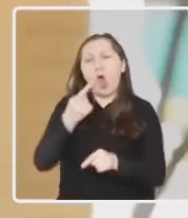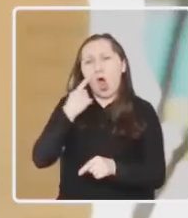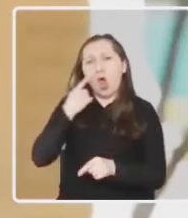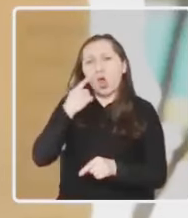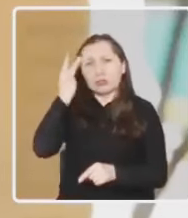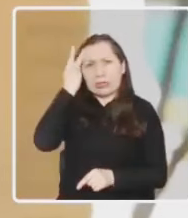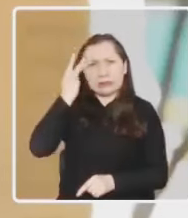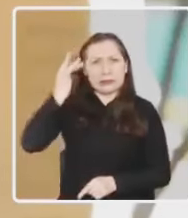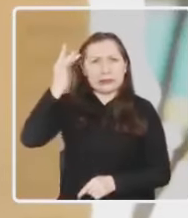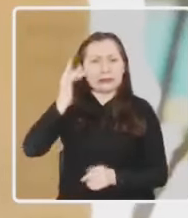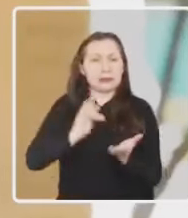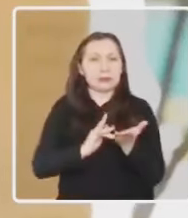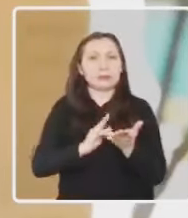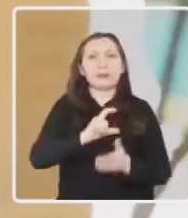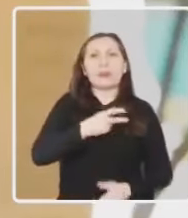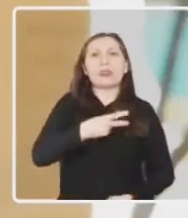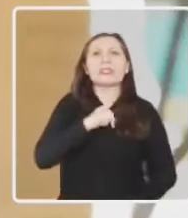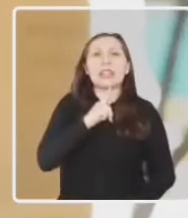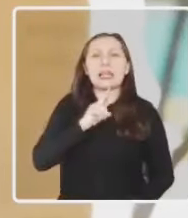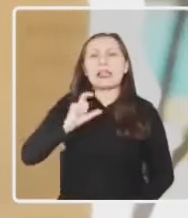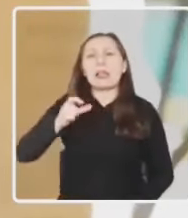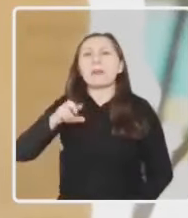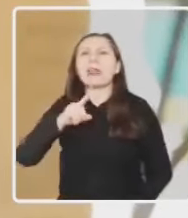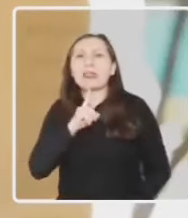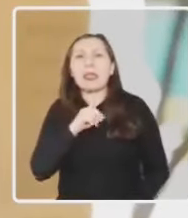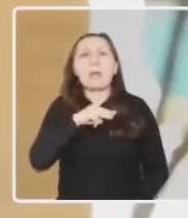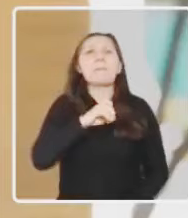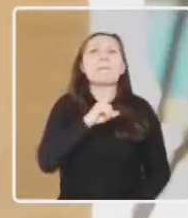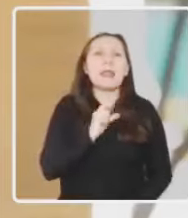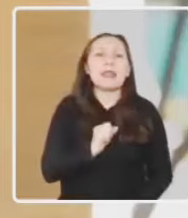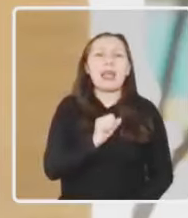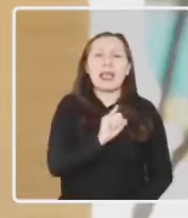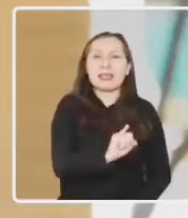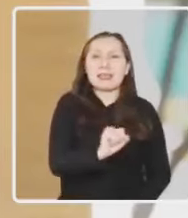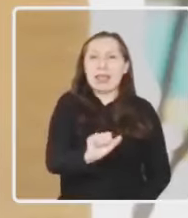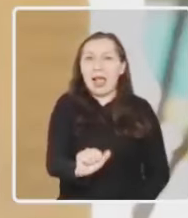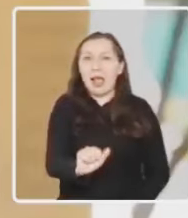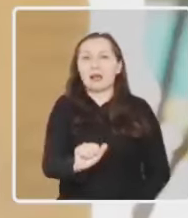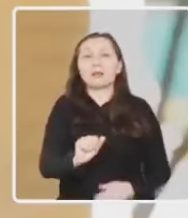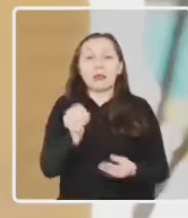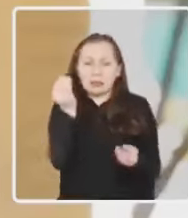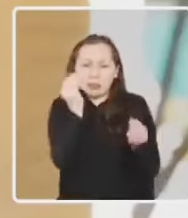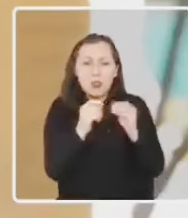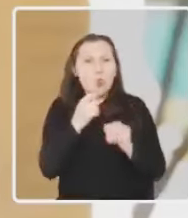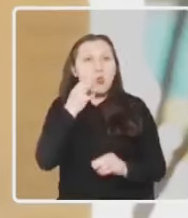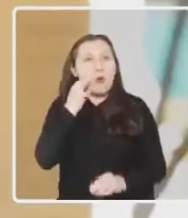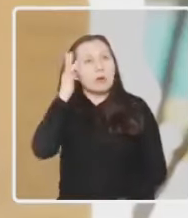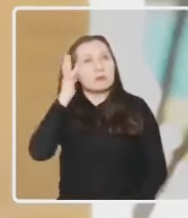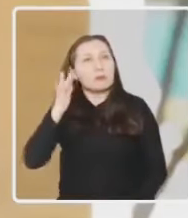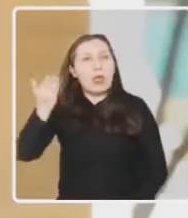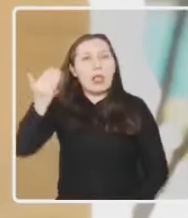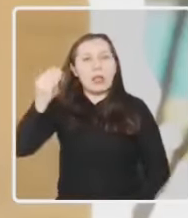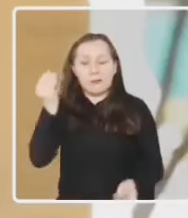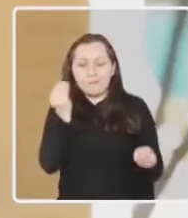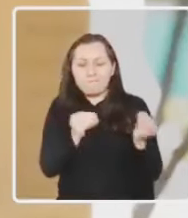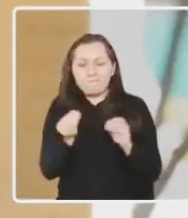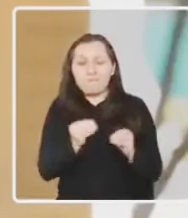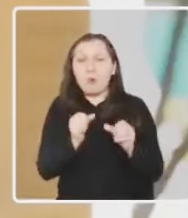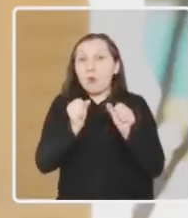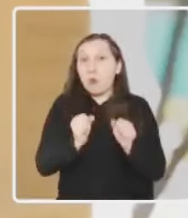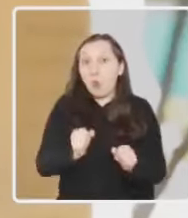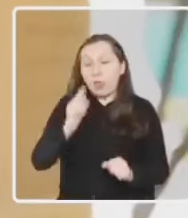han escuchado hablar de ChatGPT, Meta IA, todo eso está hecho por humanos que imaginaron. Y para